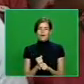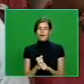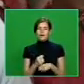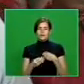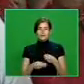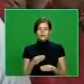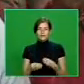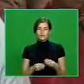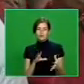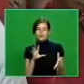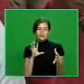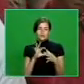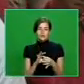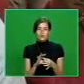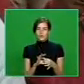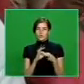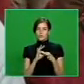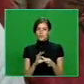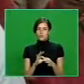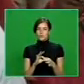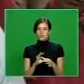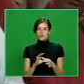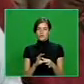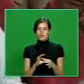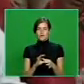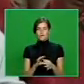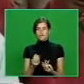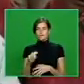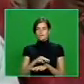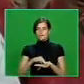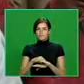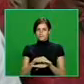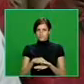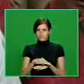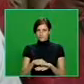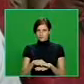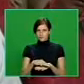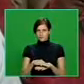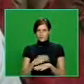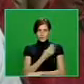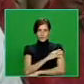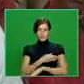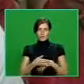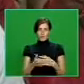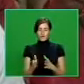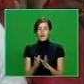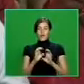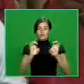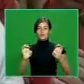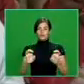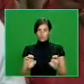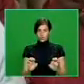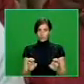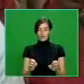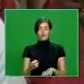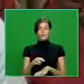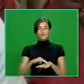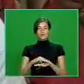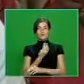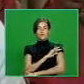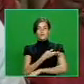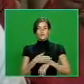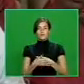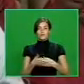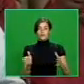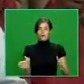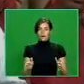venimos articulando con el Ministerio del poder popular para la educación el Ministerio para el poder